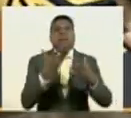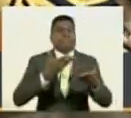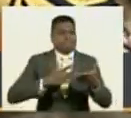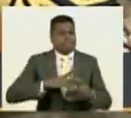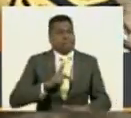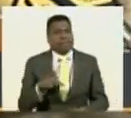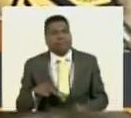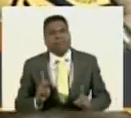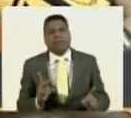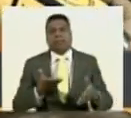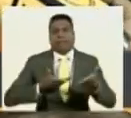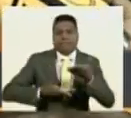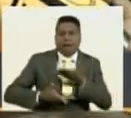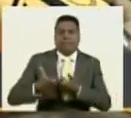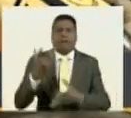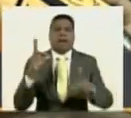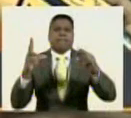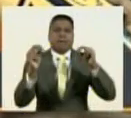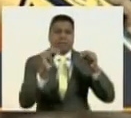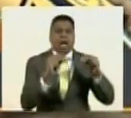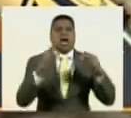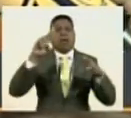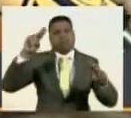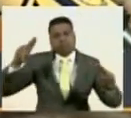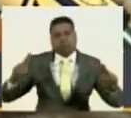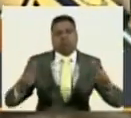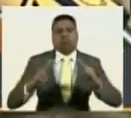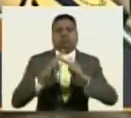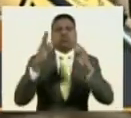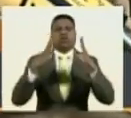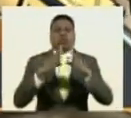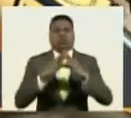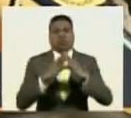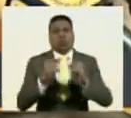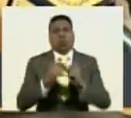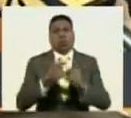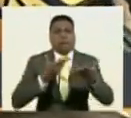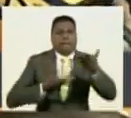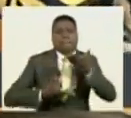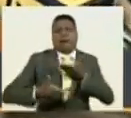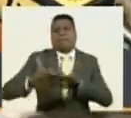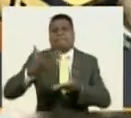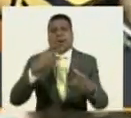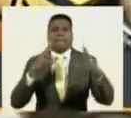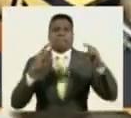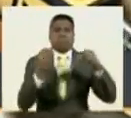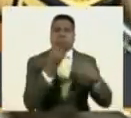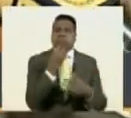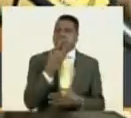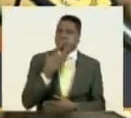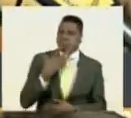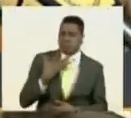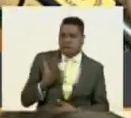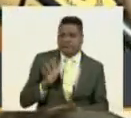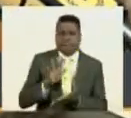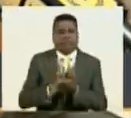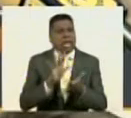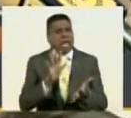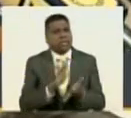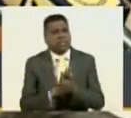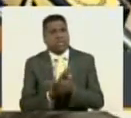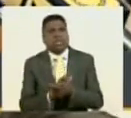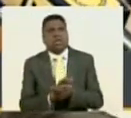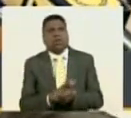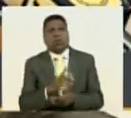convivencia basada en el reconocimiento mutuo entre los venezolanos y venezolanas, independientemente de